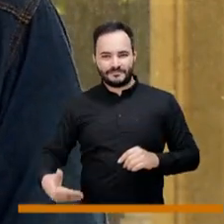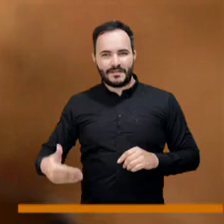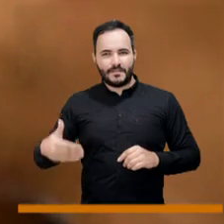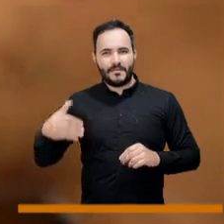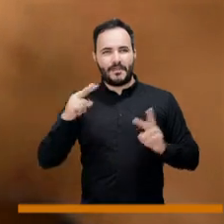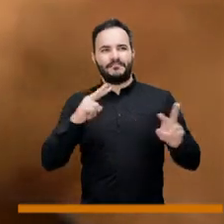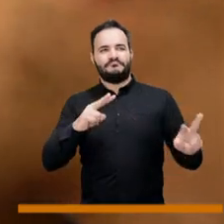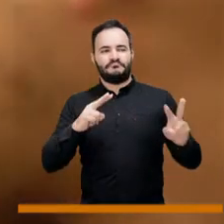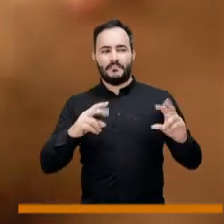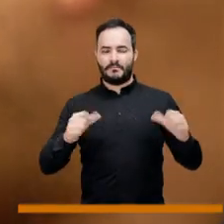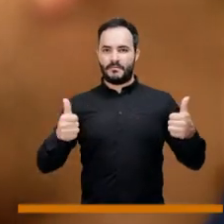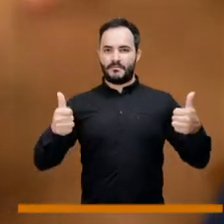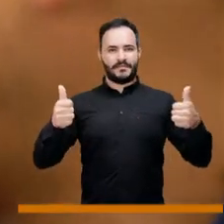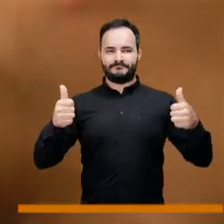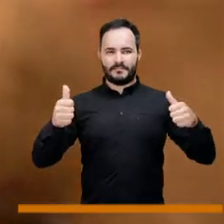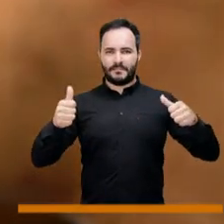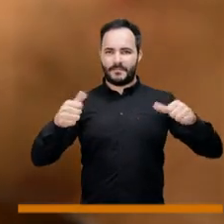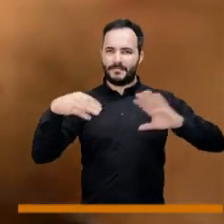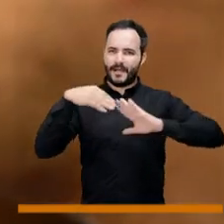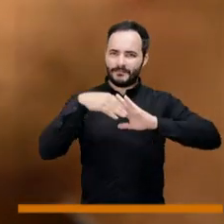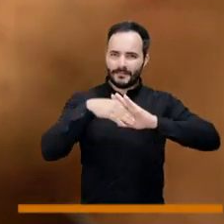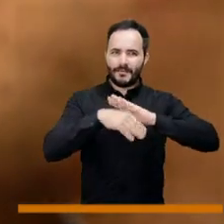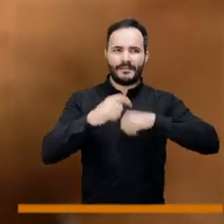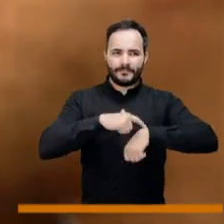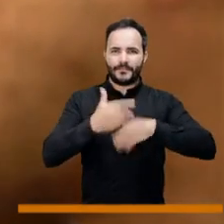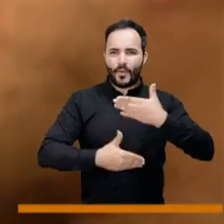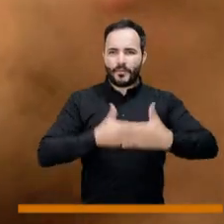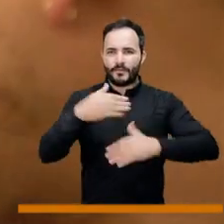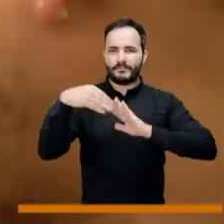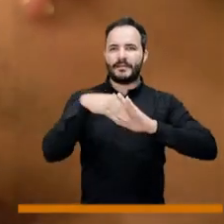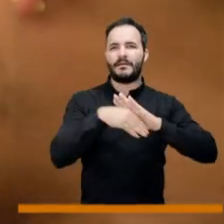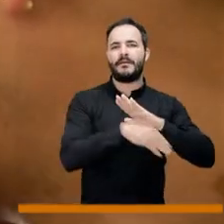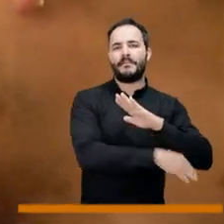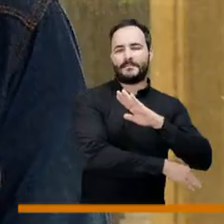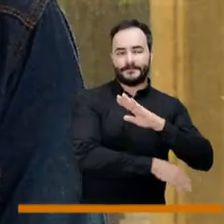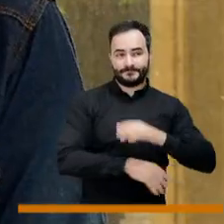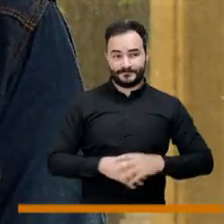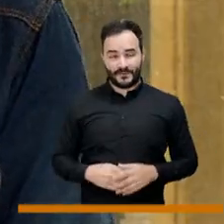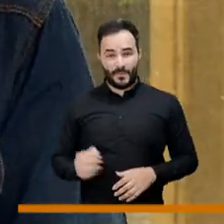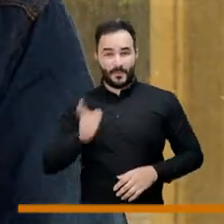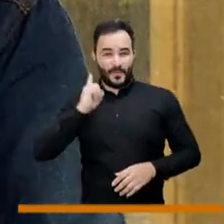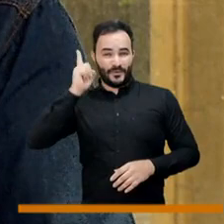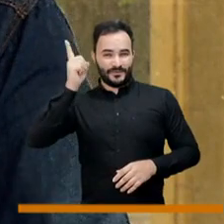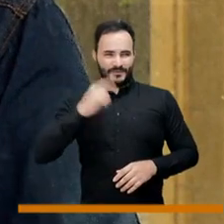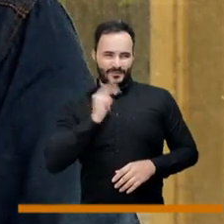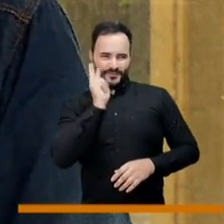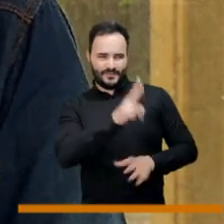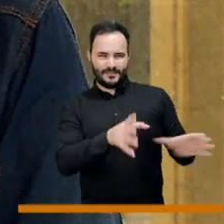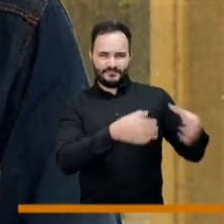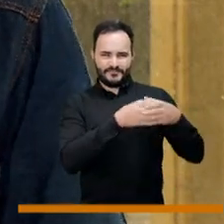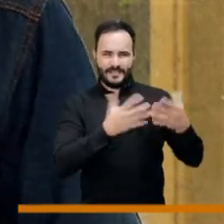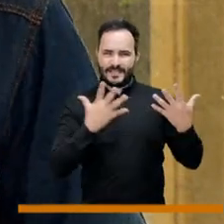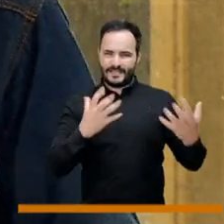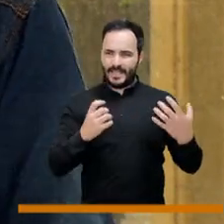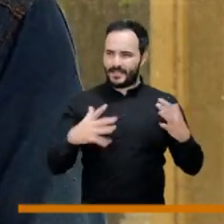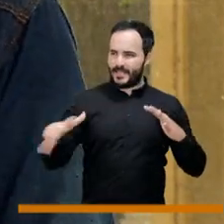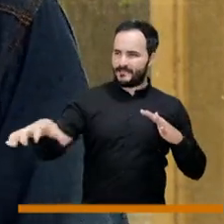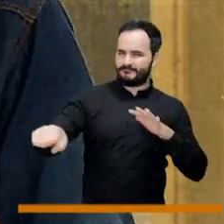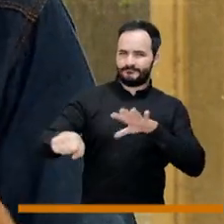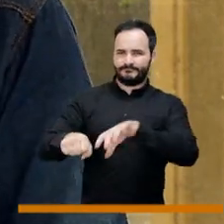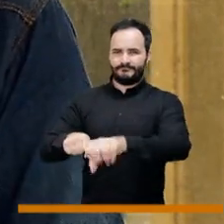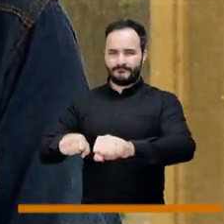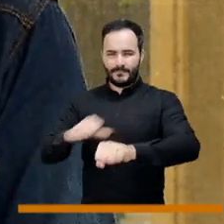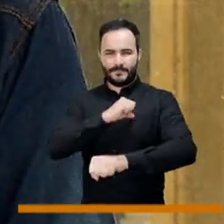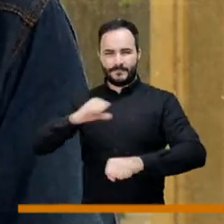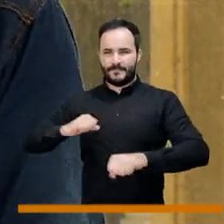la situación del país cada vez más, el sector político al querer como incursionar en el sector privado